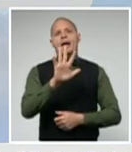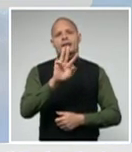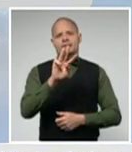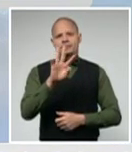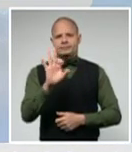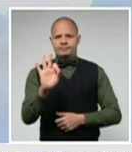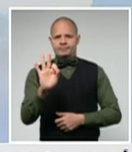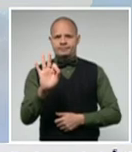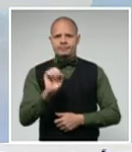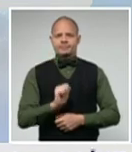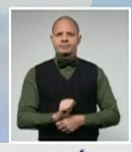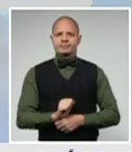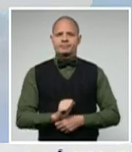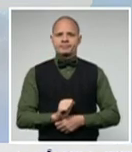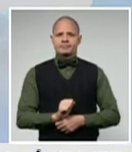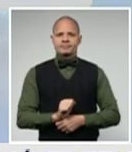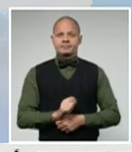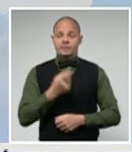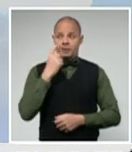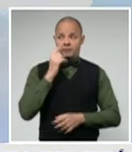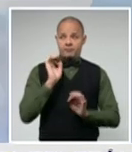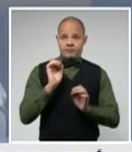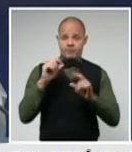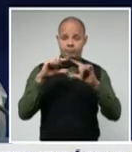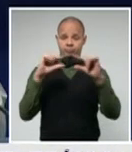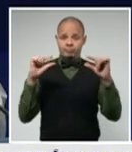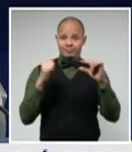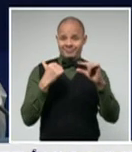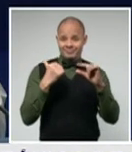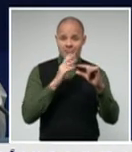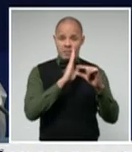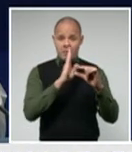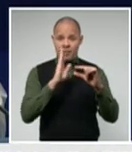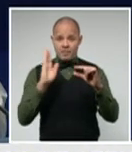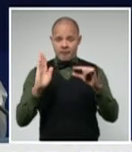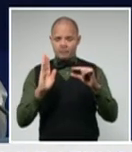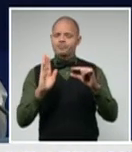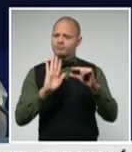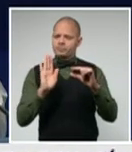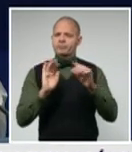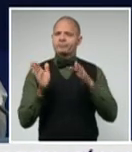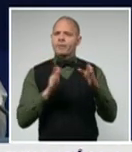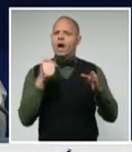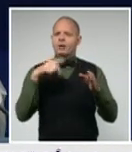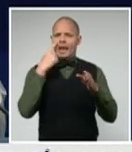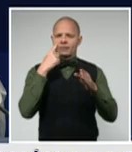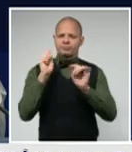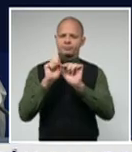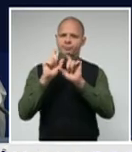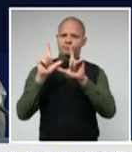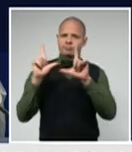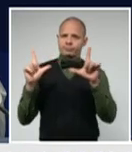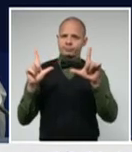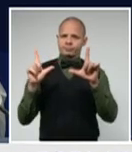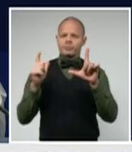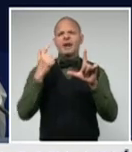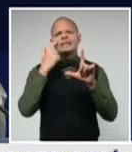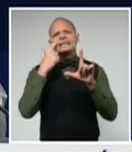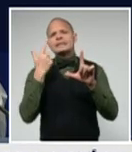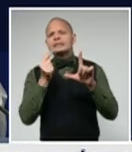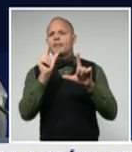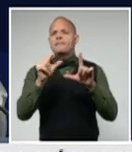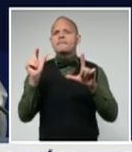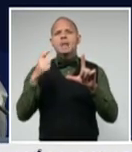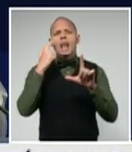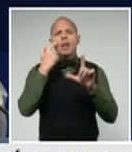Ahí le pedimos a Lilian que nos ayude con una gráfica donde aparecen los pacientes activos por